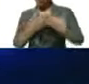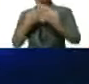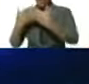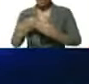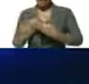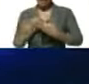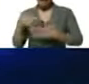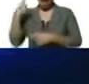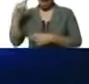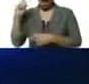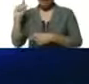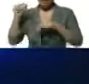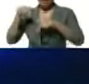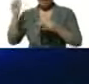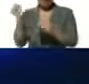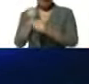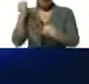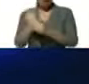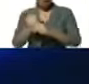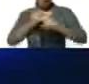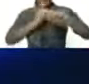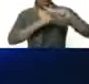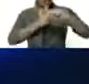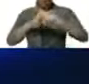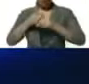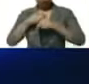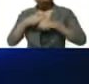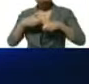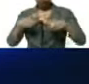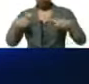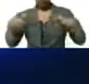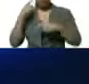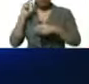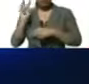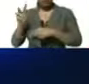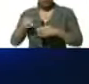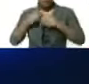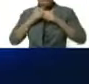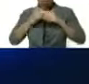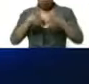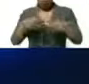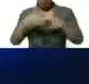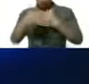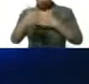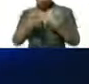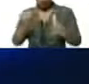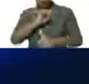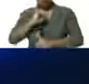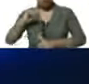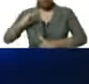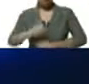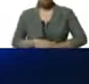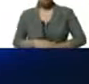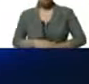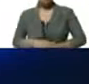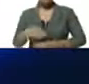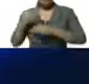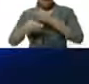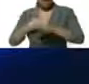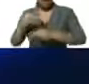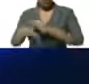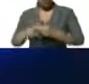que están en esta labor de pesquisaje masiva, del pesquisaje ampliado y personalizado que se derivó y